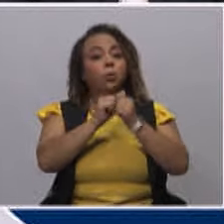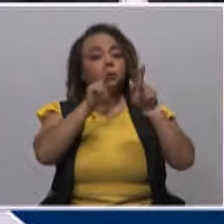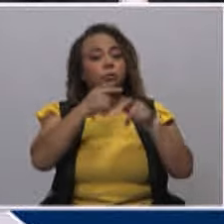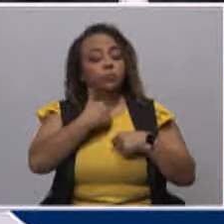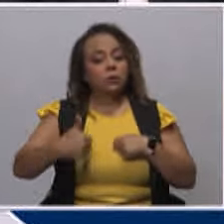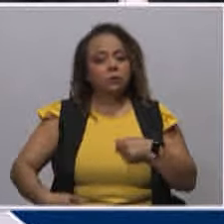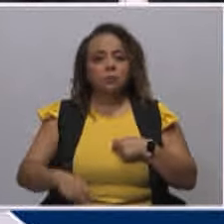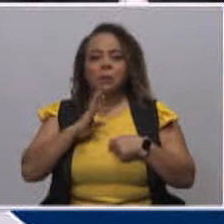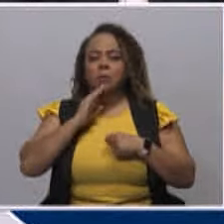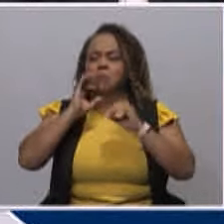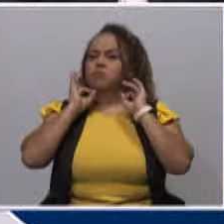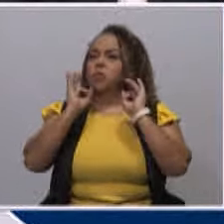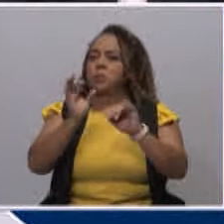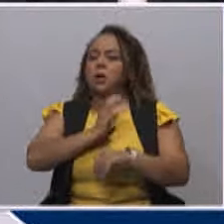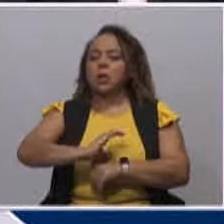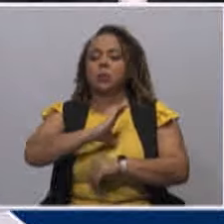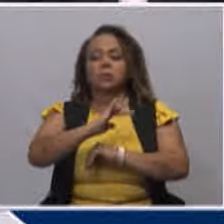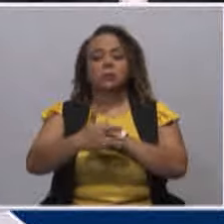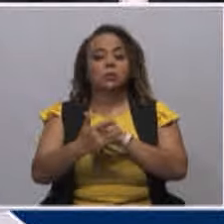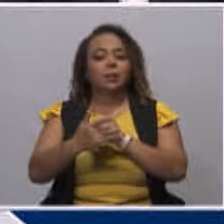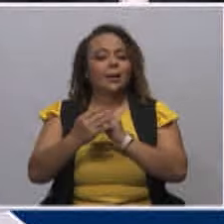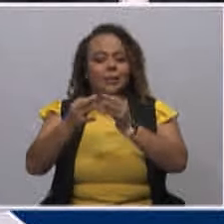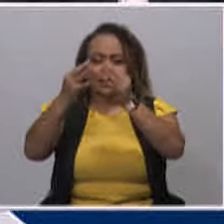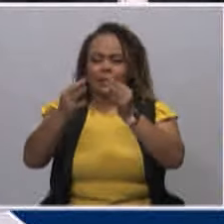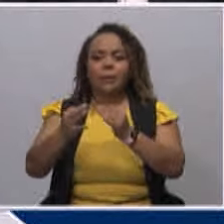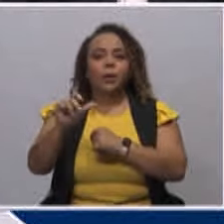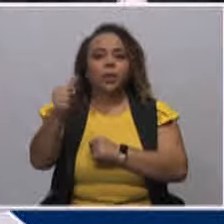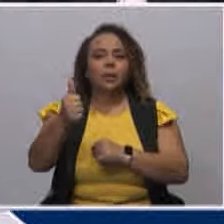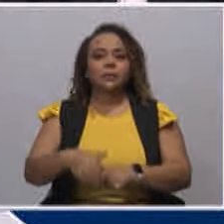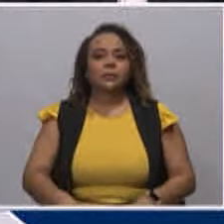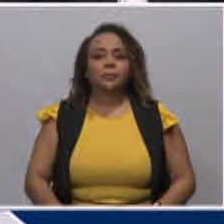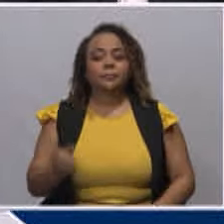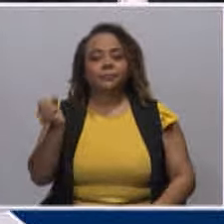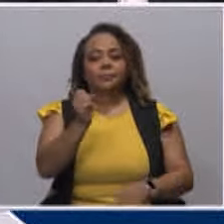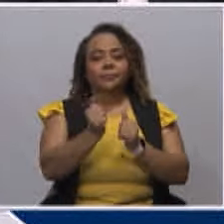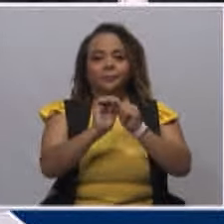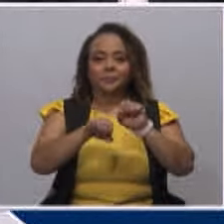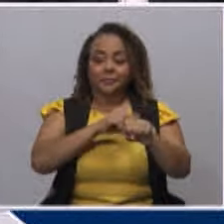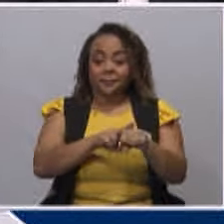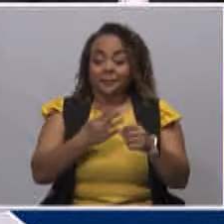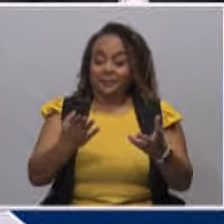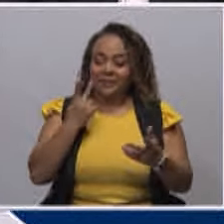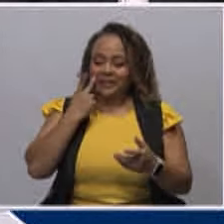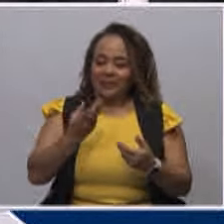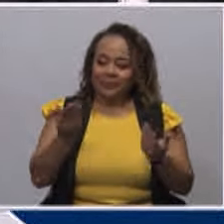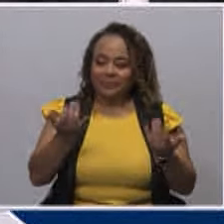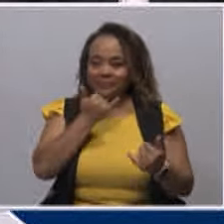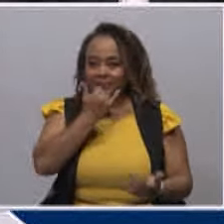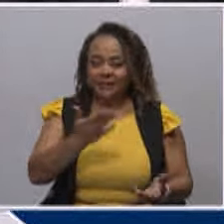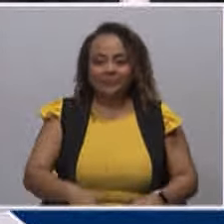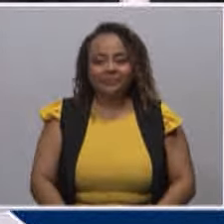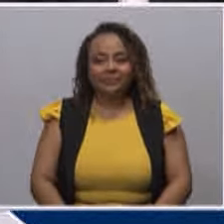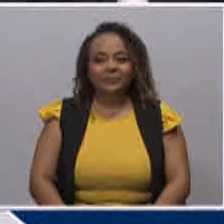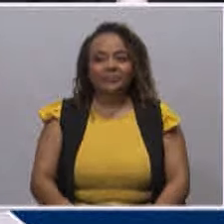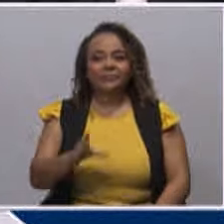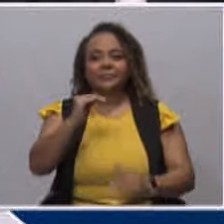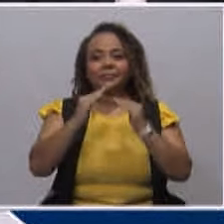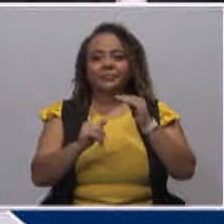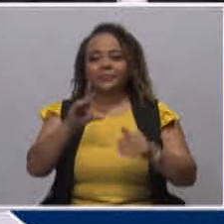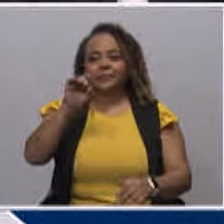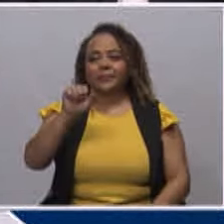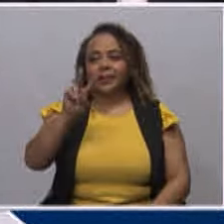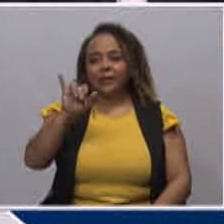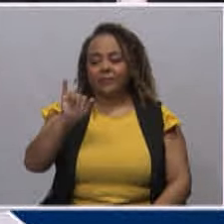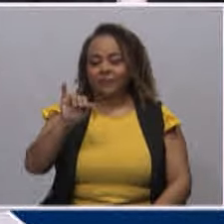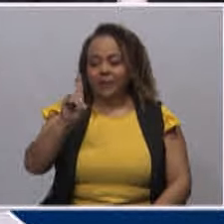este jugador de características muy técnicas típico 10 que lo van a llevar con la selección a ver qué A ver qué pinta Sí y el menor es David garro